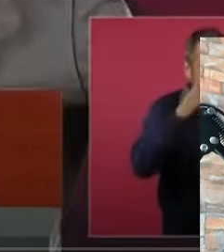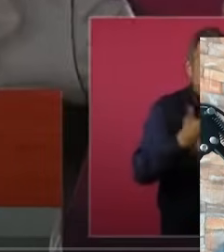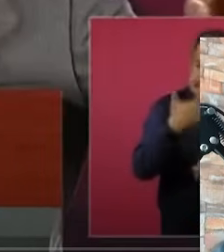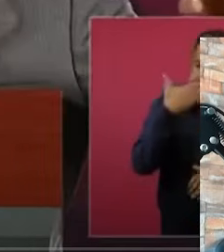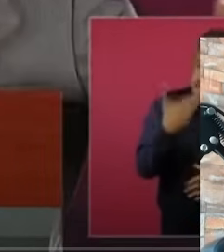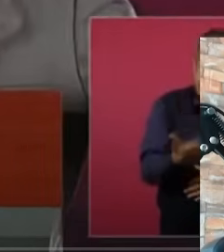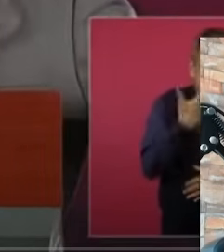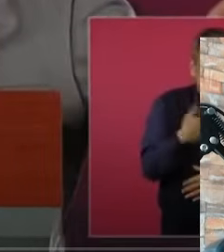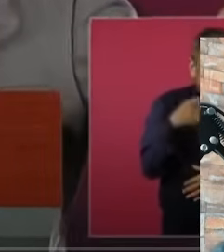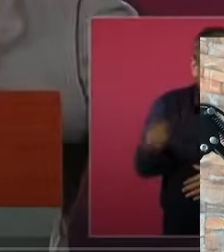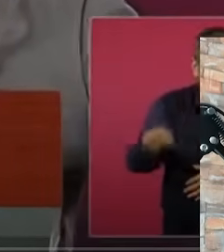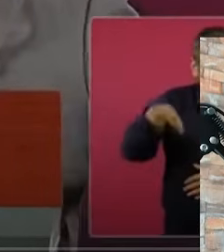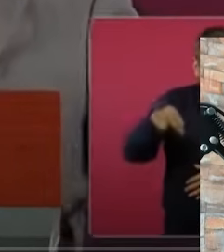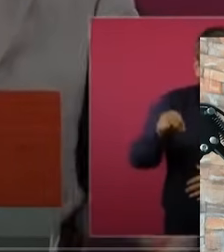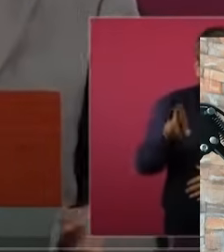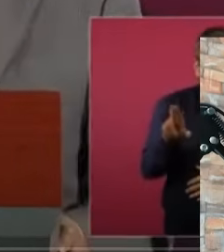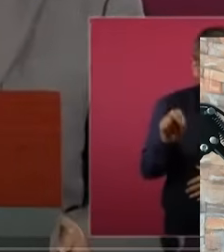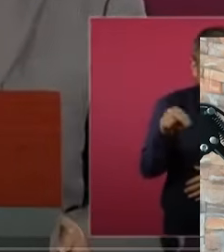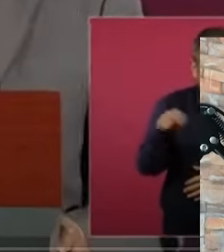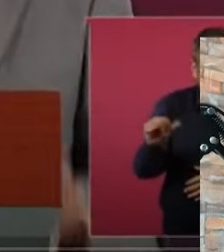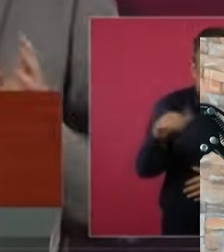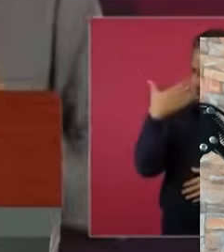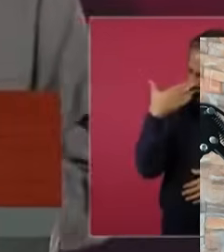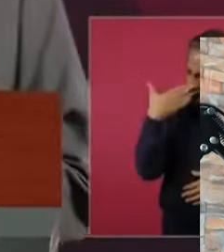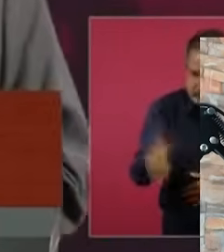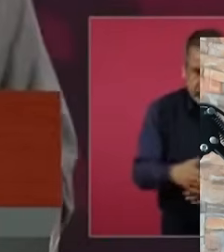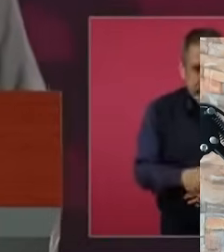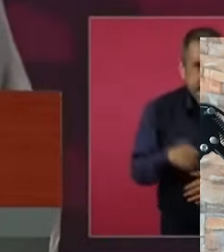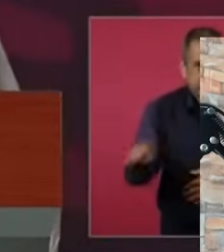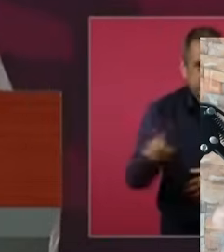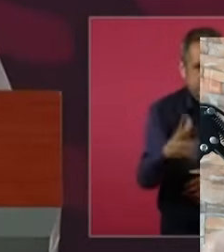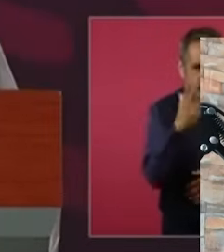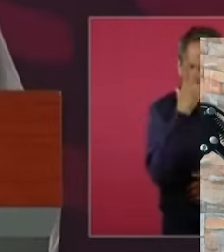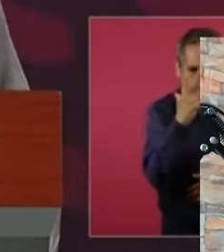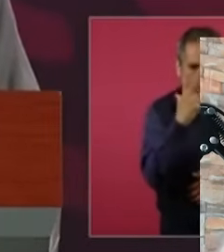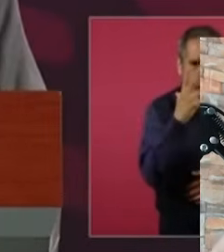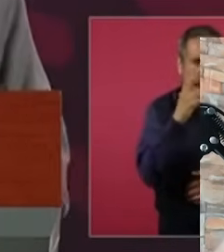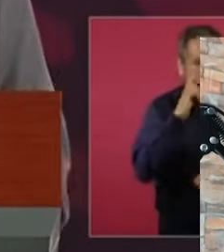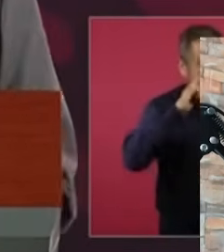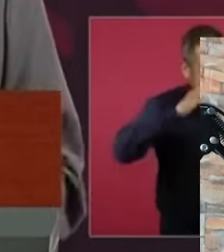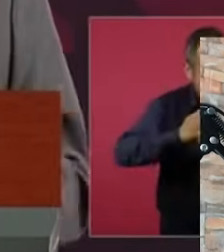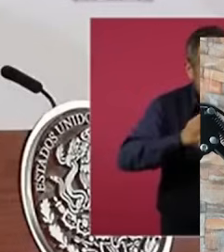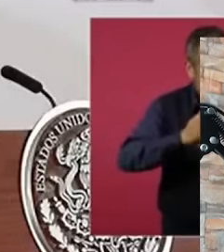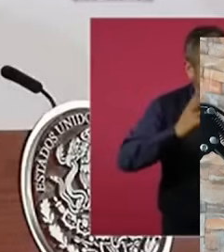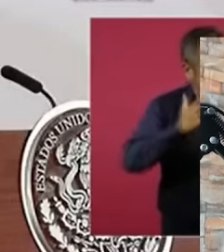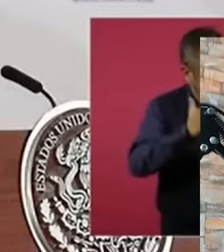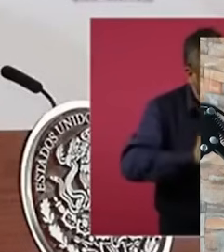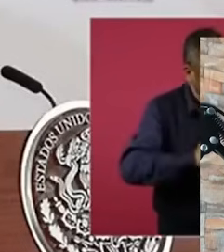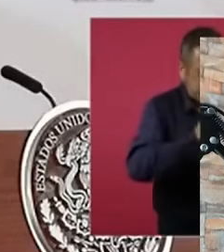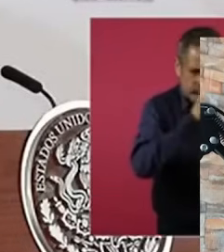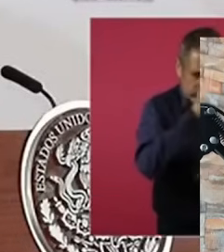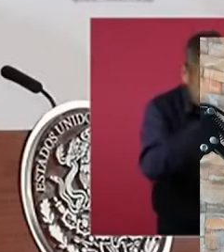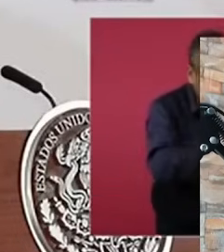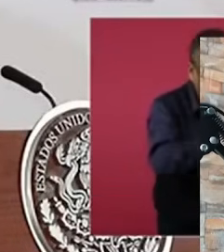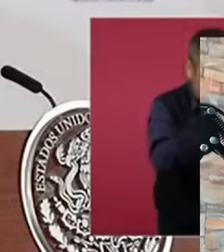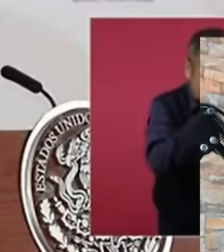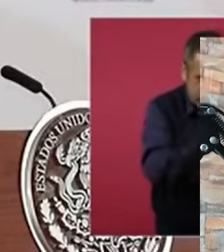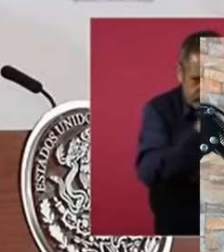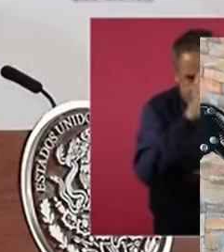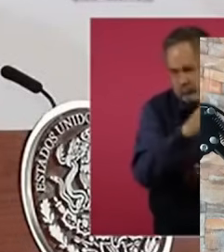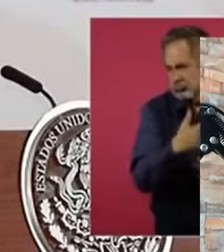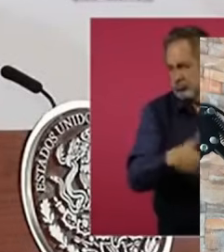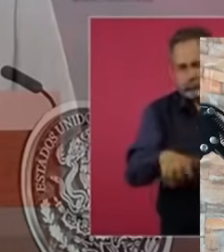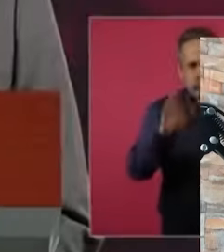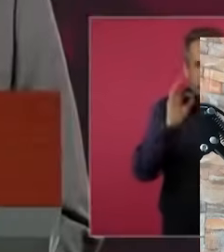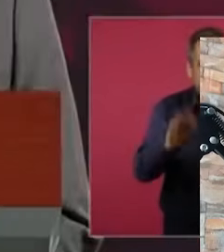De los opositores, él serio, respetuoso. No vio